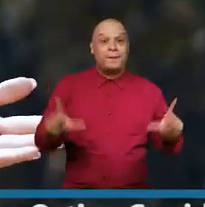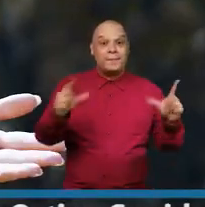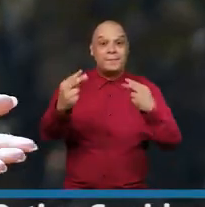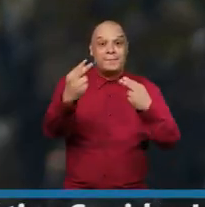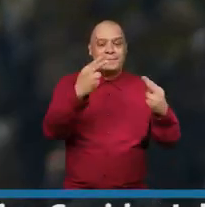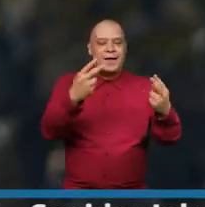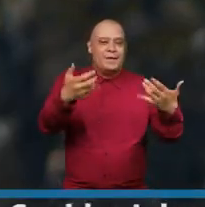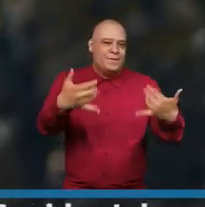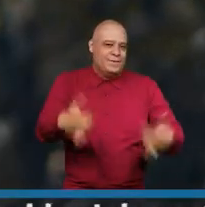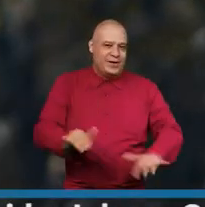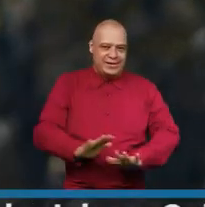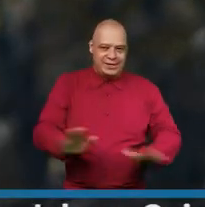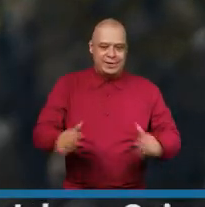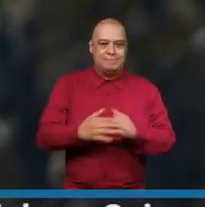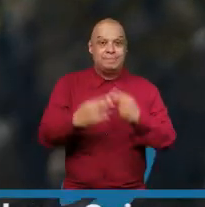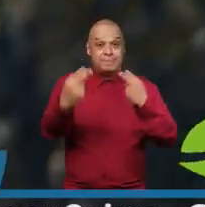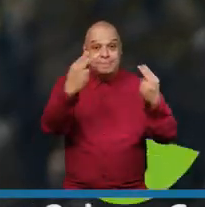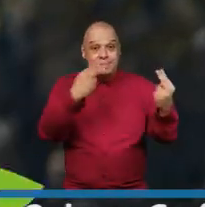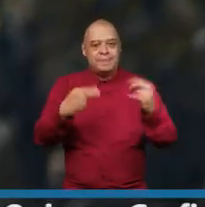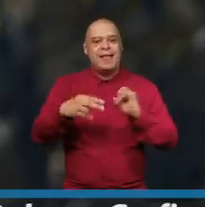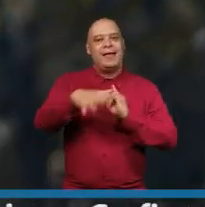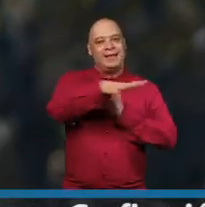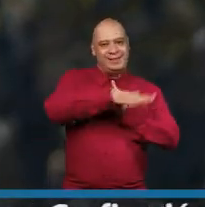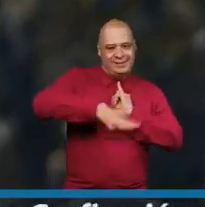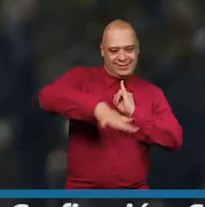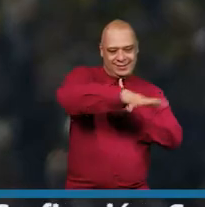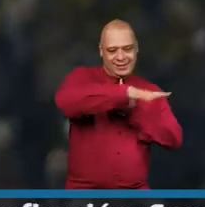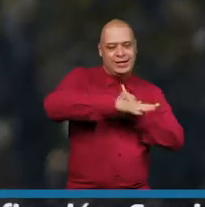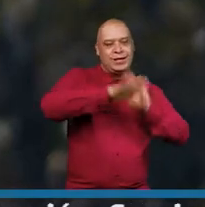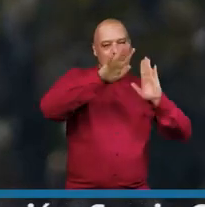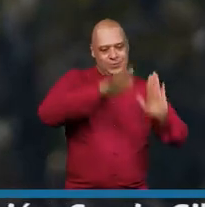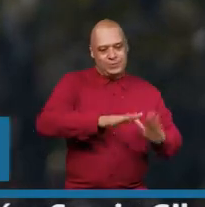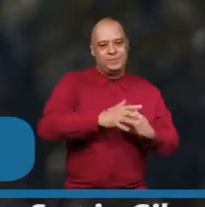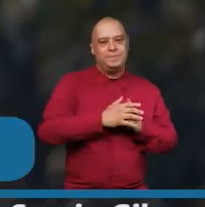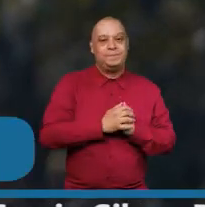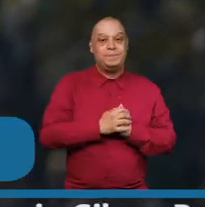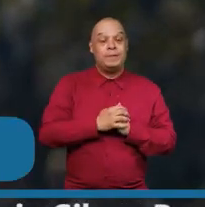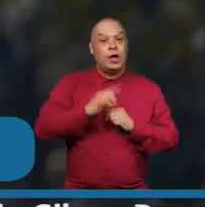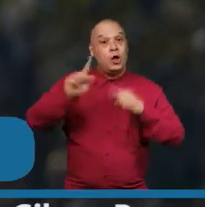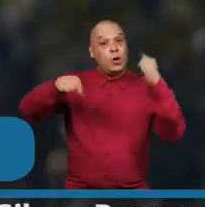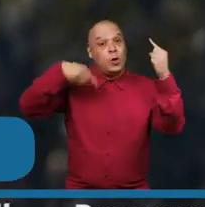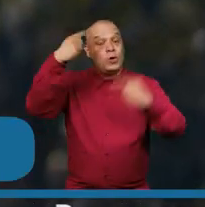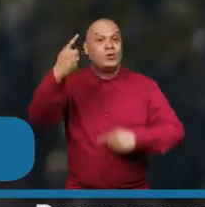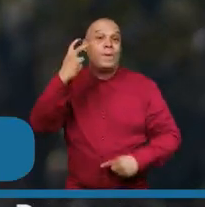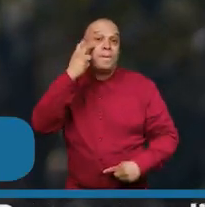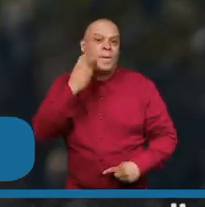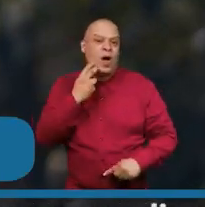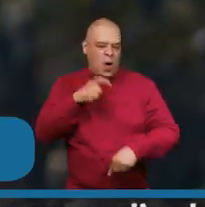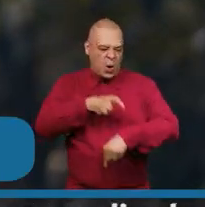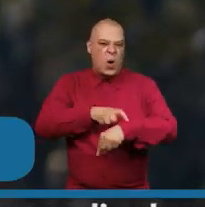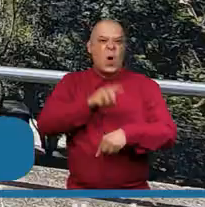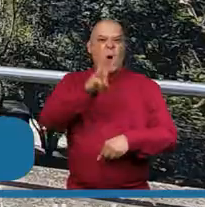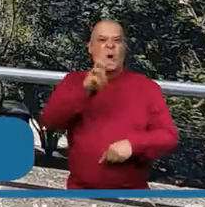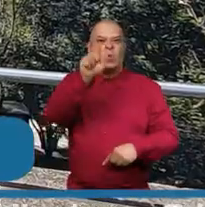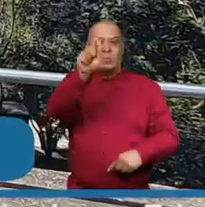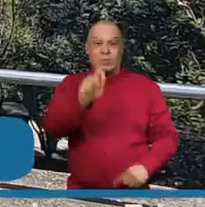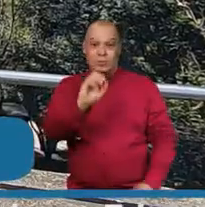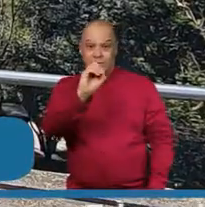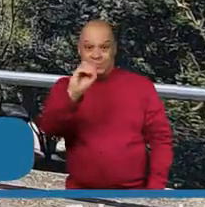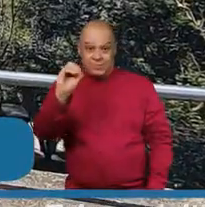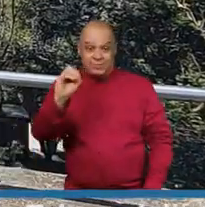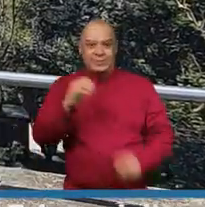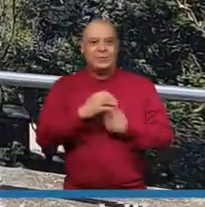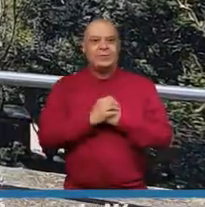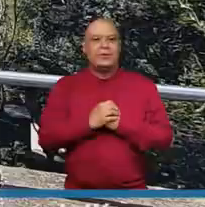Hasta aquí nuestro programa de Área Sostenible, el programa del Área Metropolitana del Valle de Aburrá. Nos vemos el próximo martes a las 8 de la